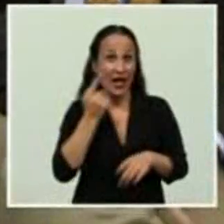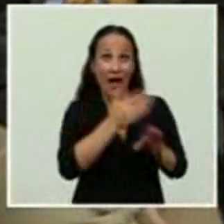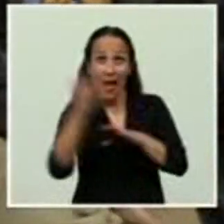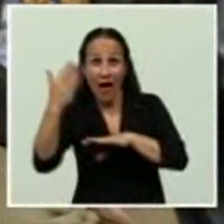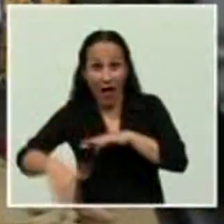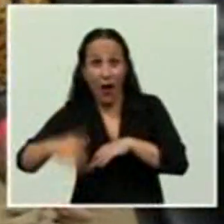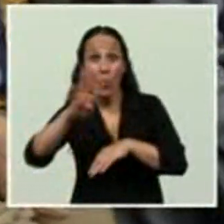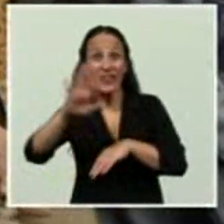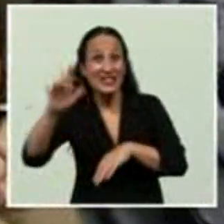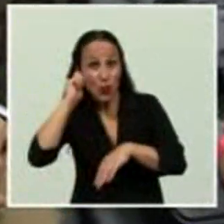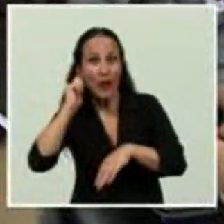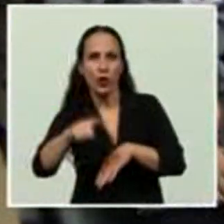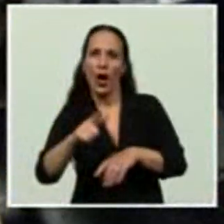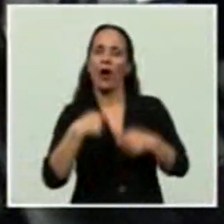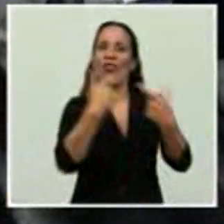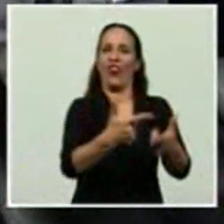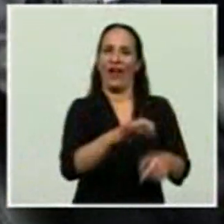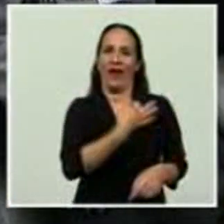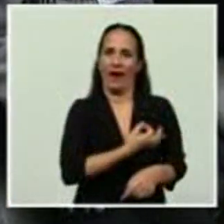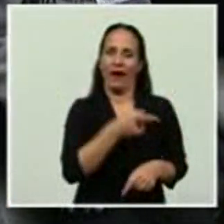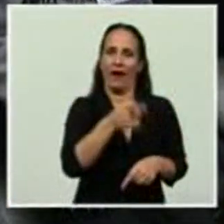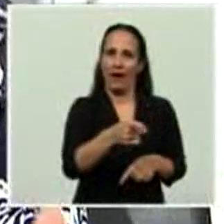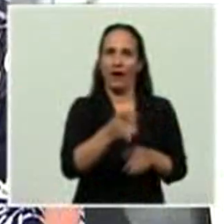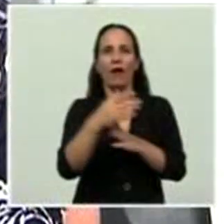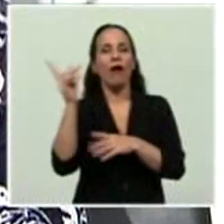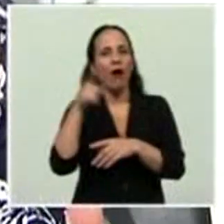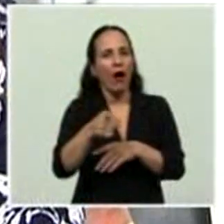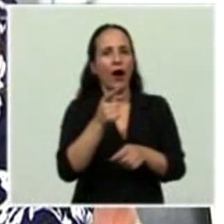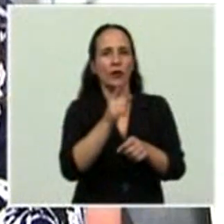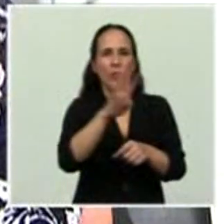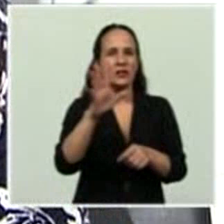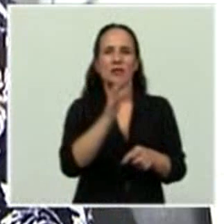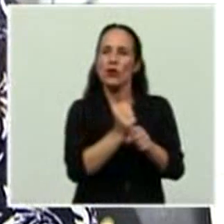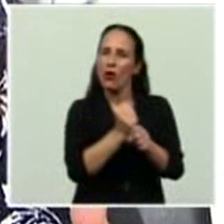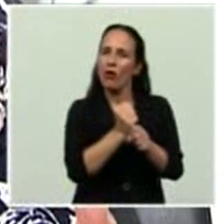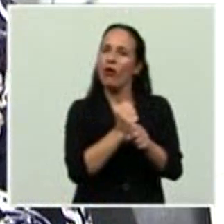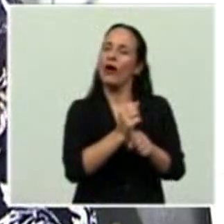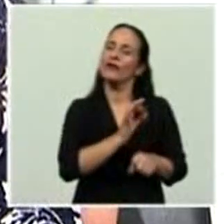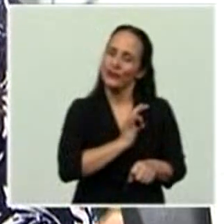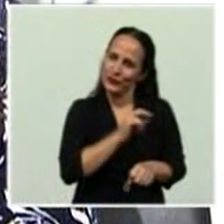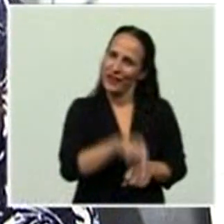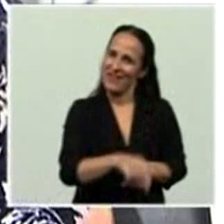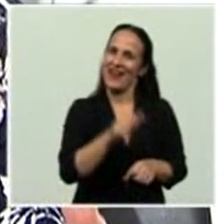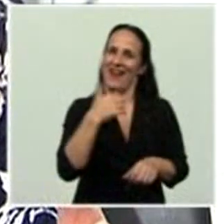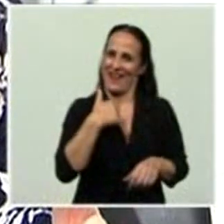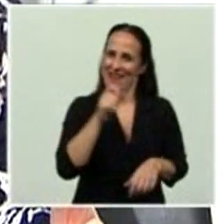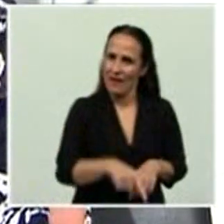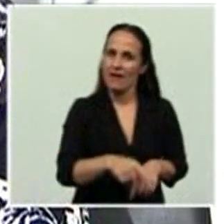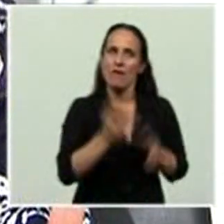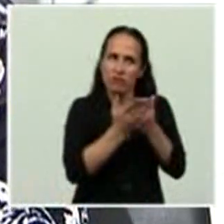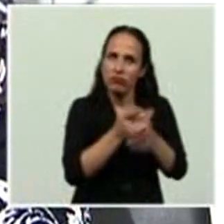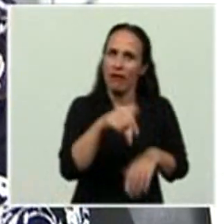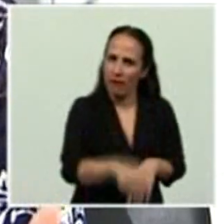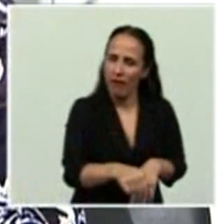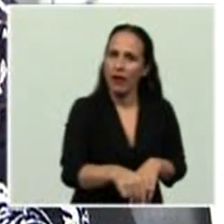trayectoria que es para aquellos científicos de más de 45 años con trayectoria en el país con estudios en el país y el